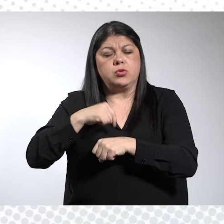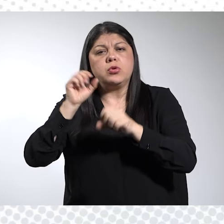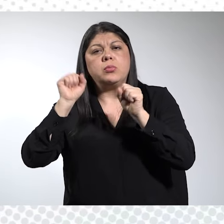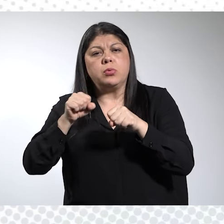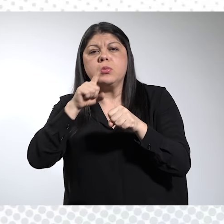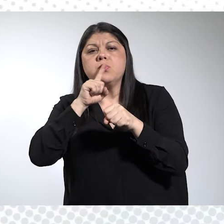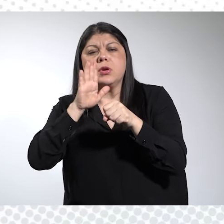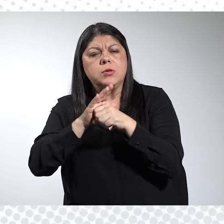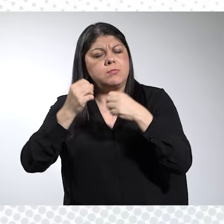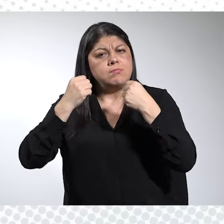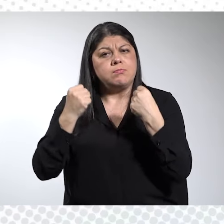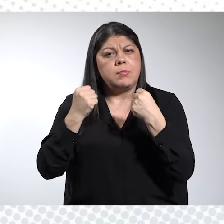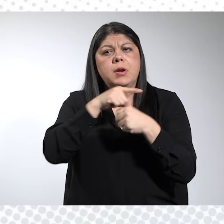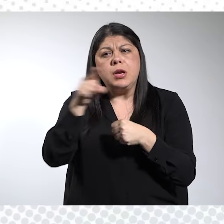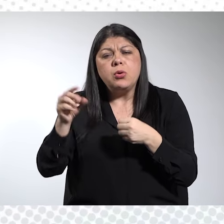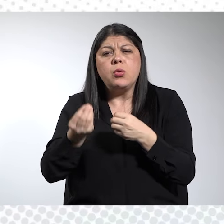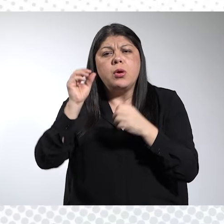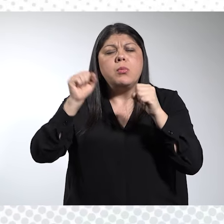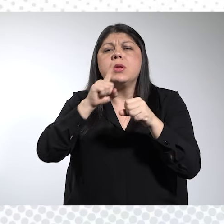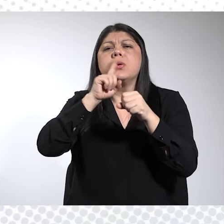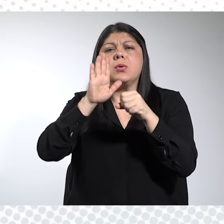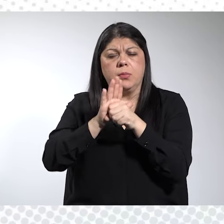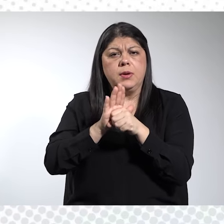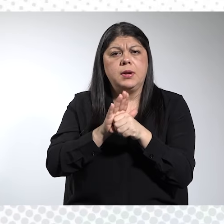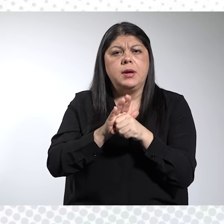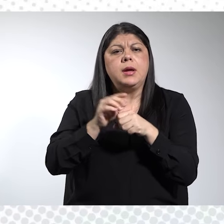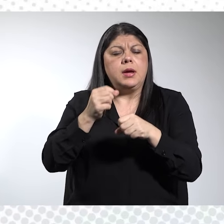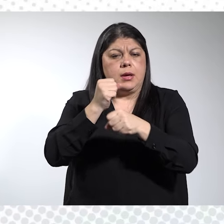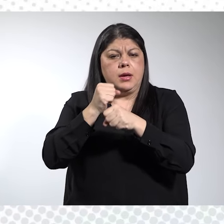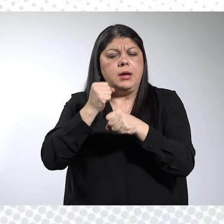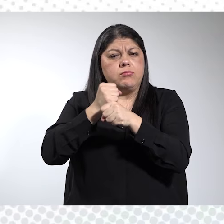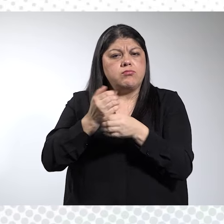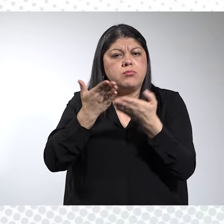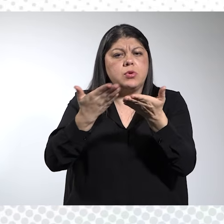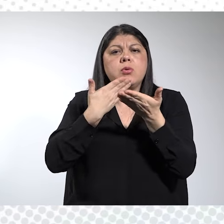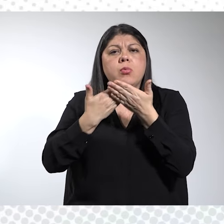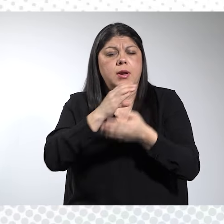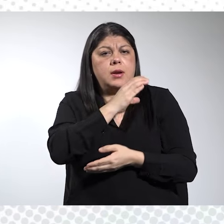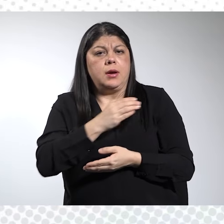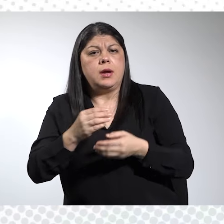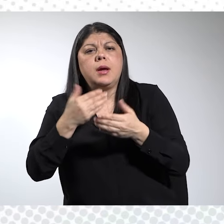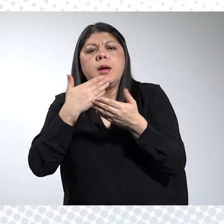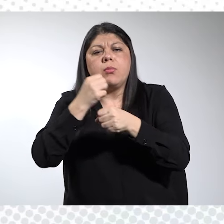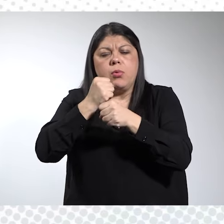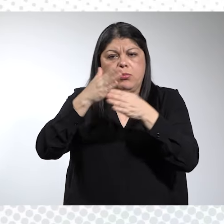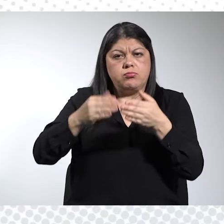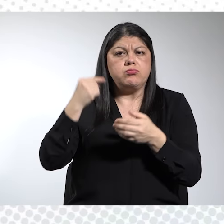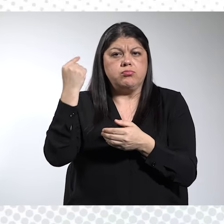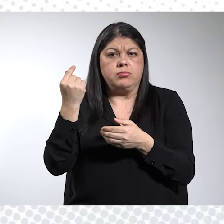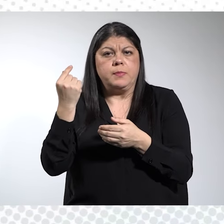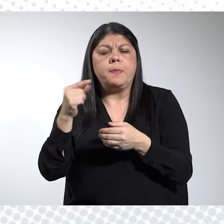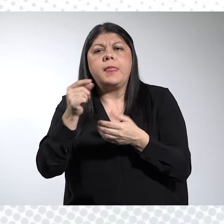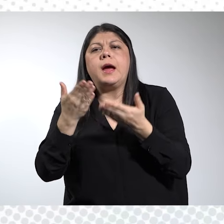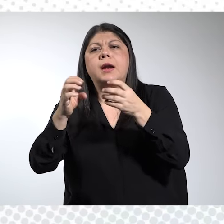nosotros las vamos a rigurizar para que ellos puedan cumplirlas y sobre todo tener empleo de calidad, empleo de mejor gestión y